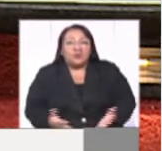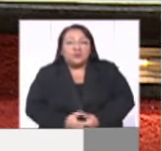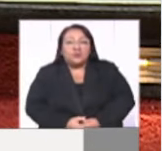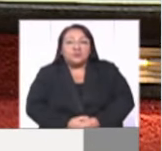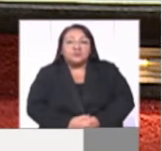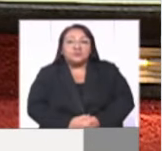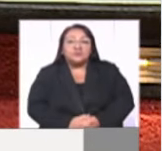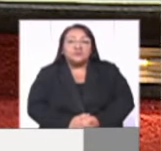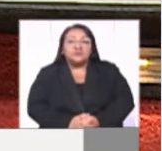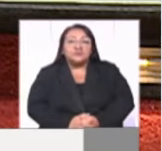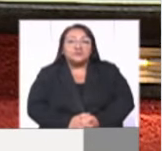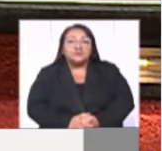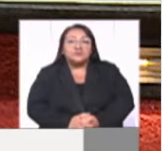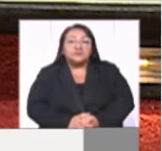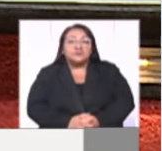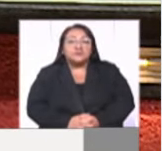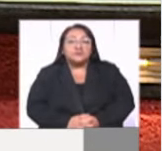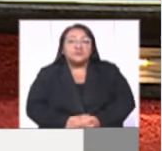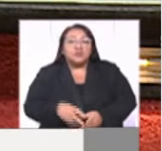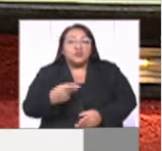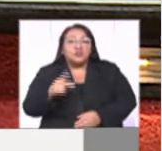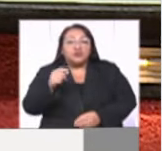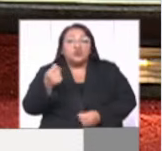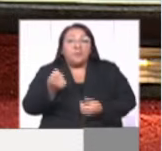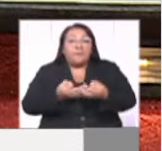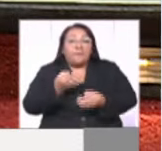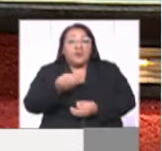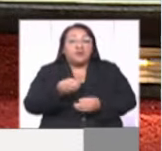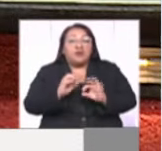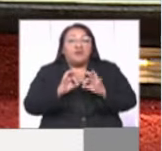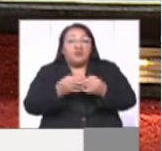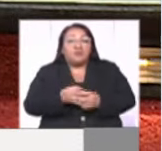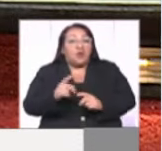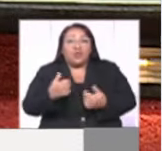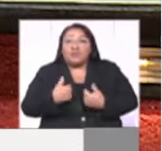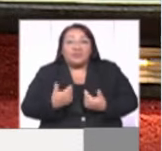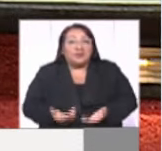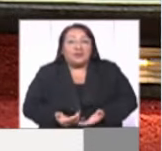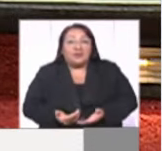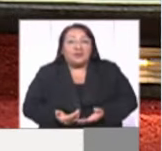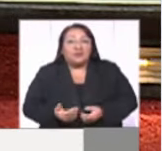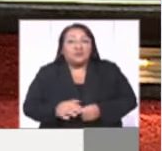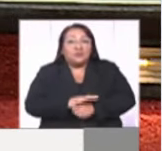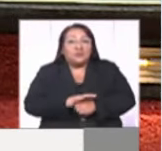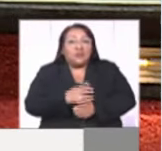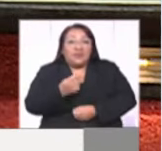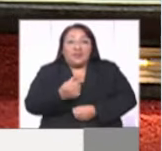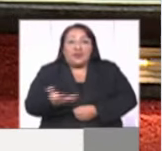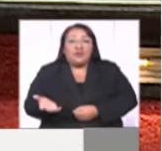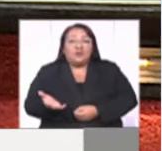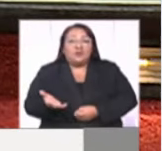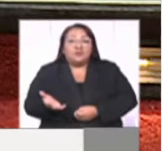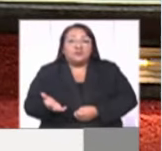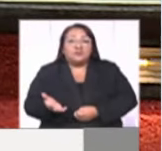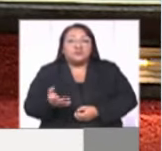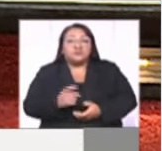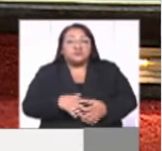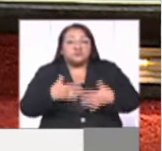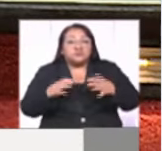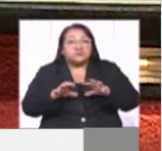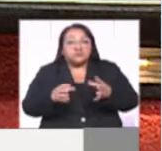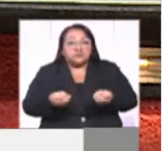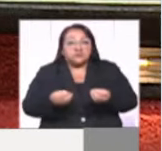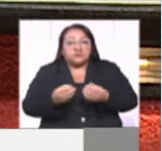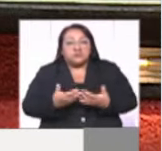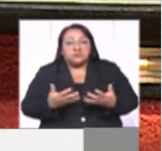primera necesidad han aumentado sus precios y las familias ya no tienen el suficiente dinero que les permita adquirir